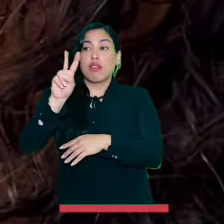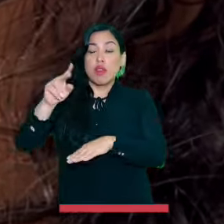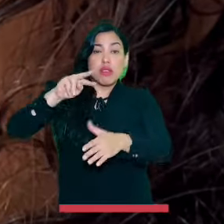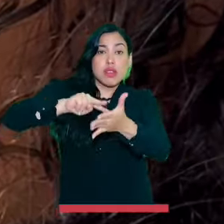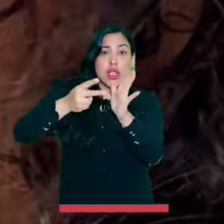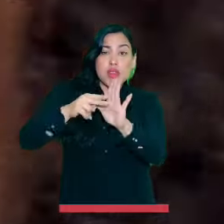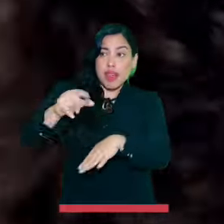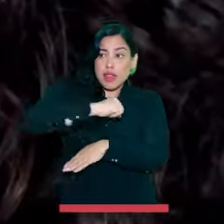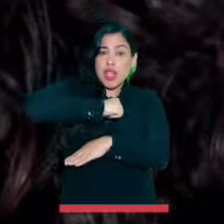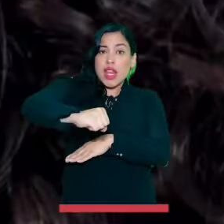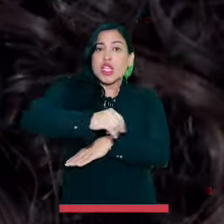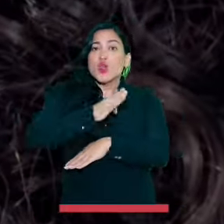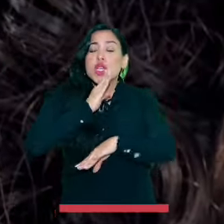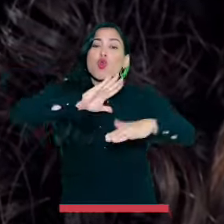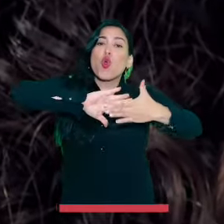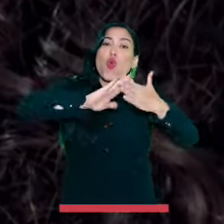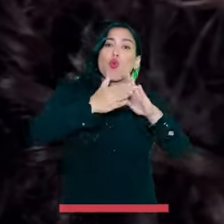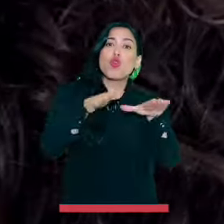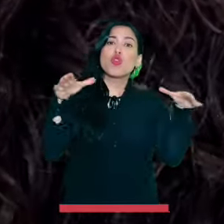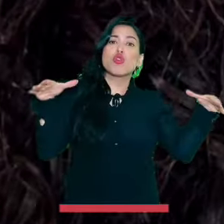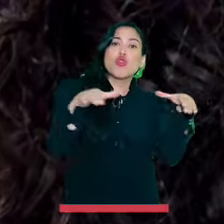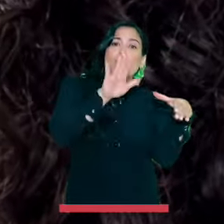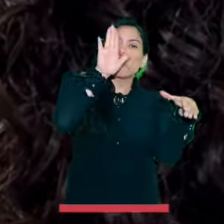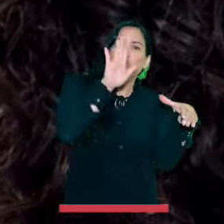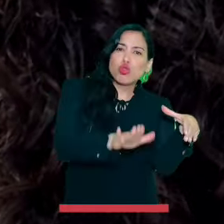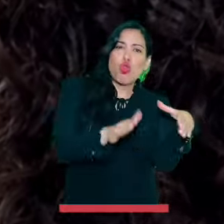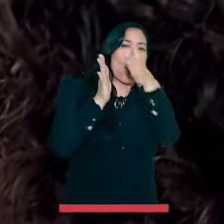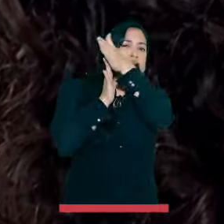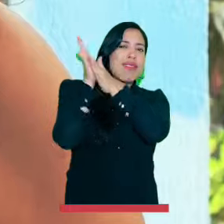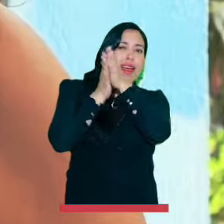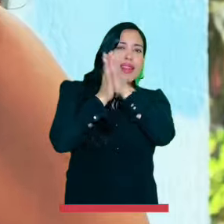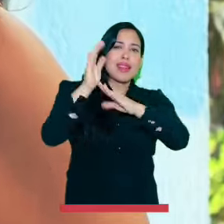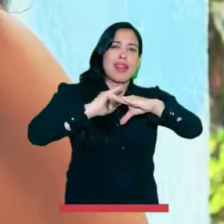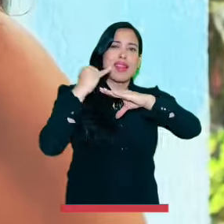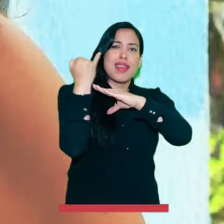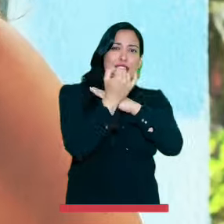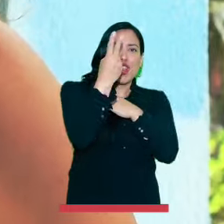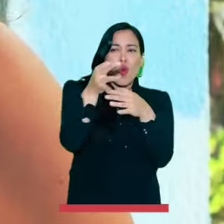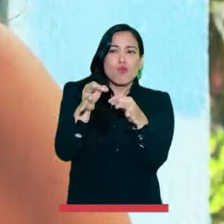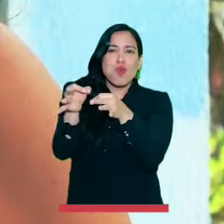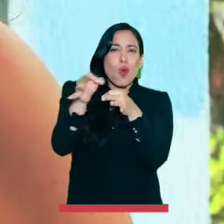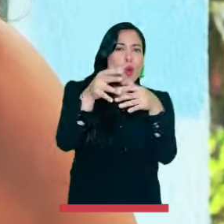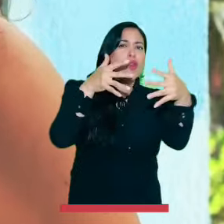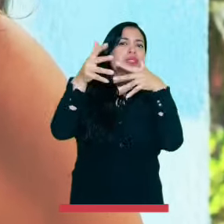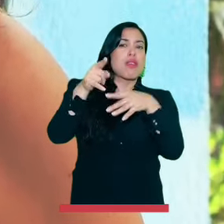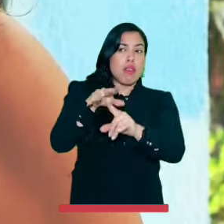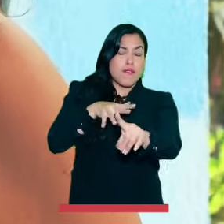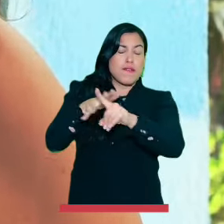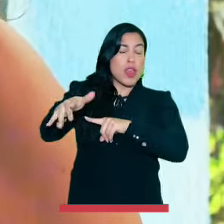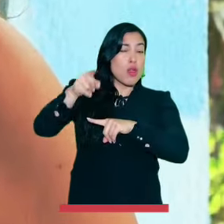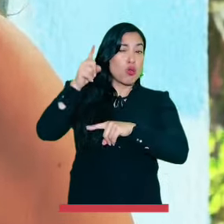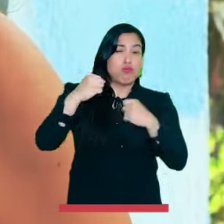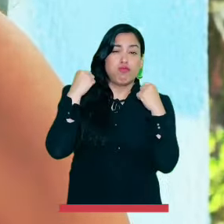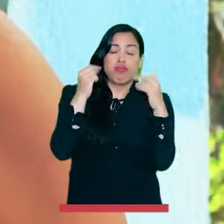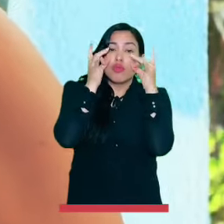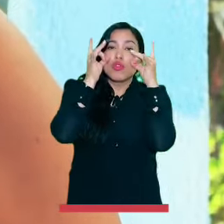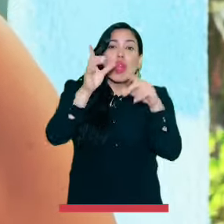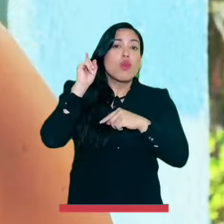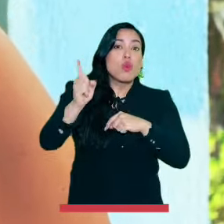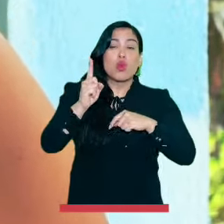el derecho de las comunidades del pueblo étnico raizal de Providencia y Santa Catalina que fueron afectados con